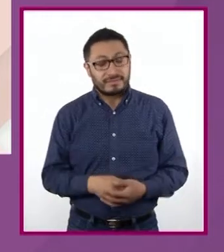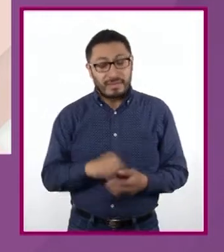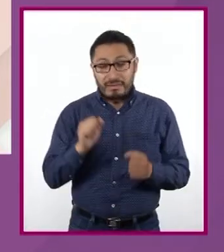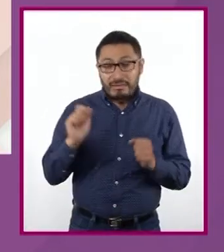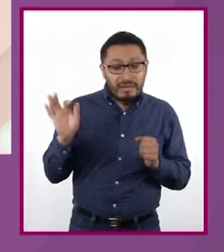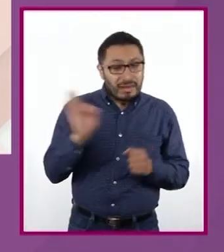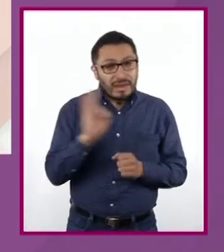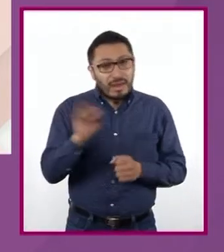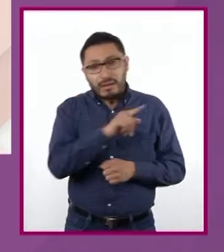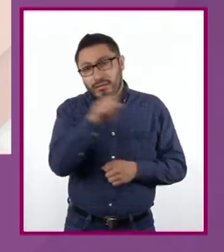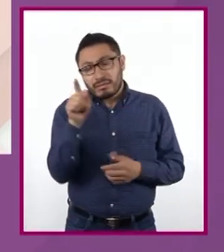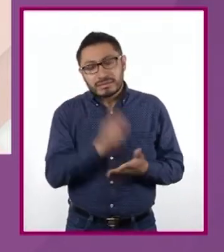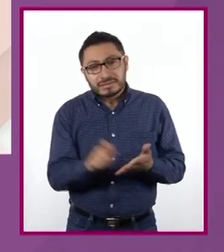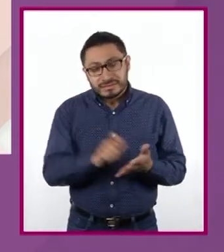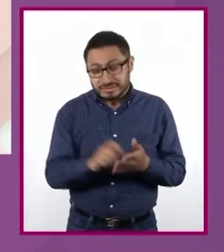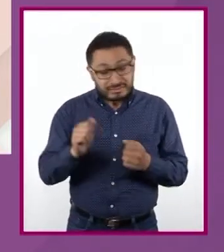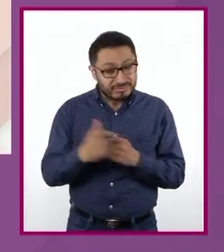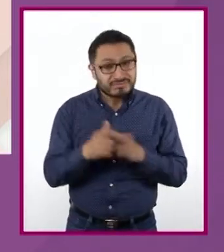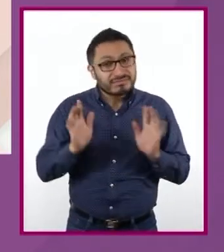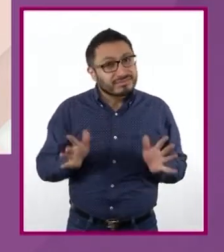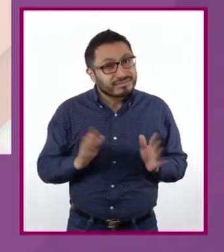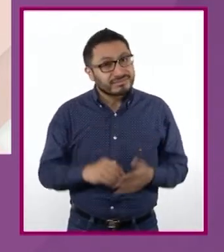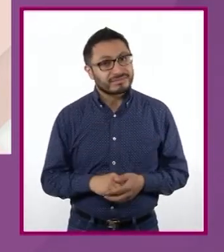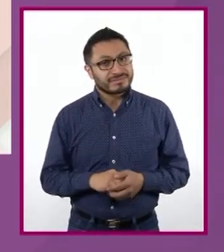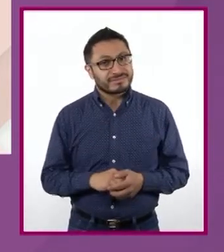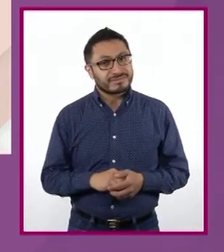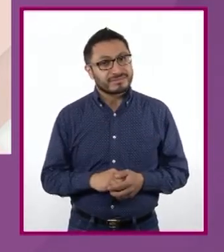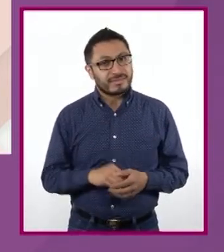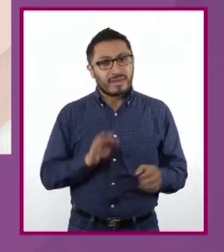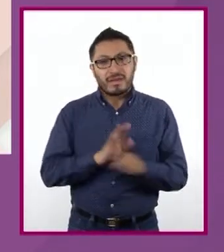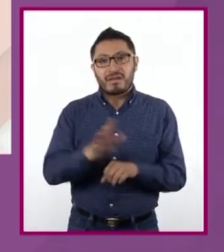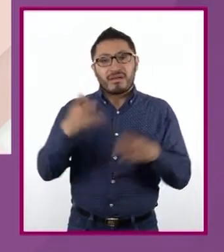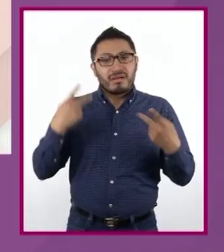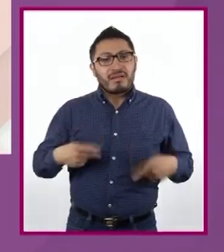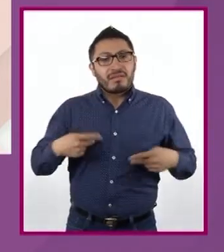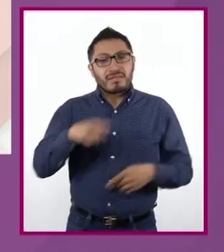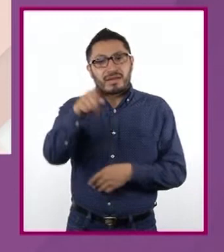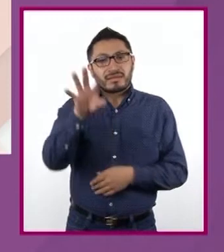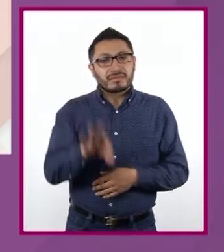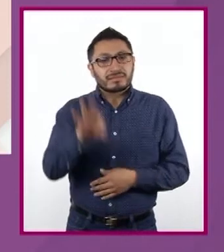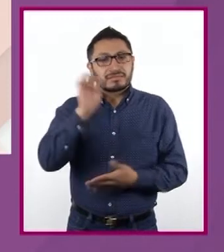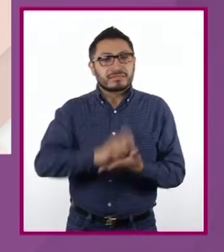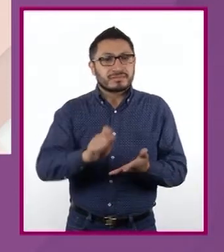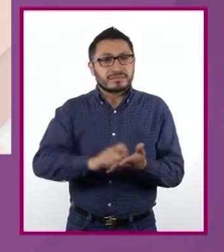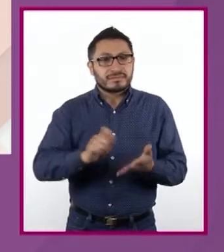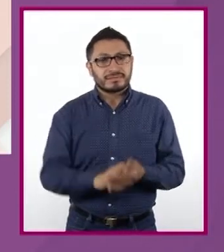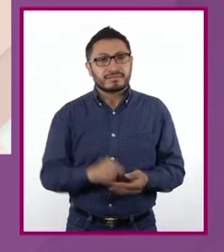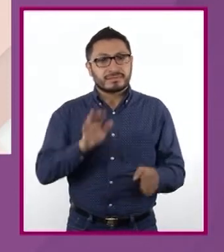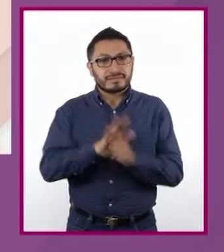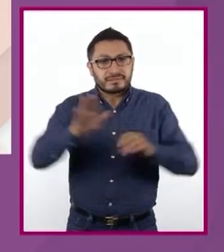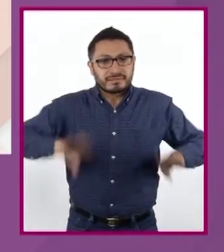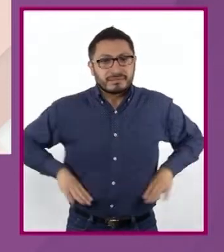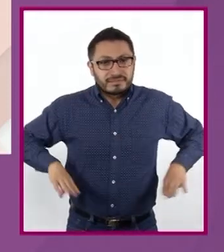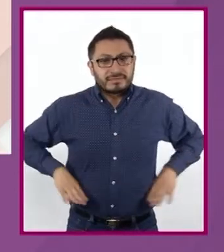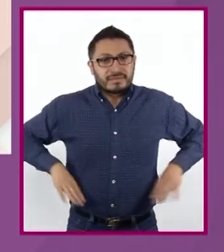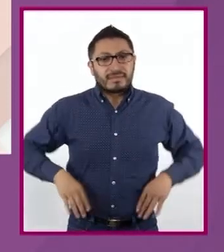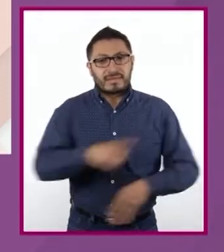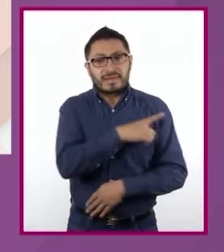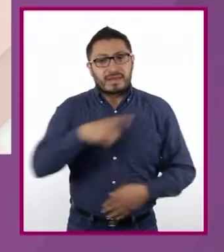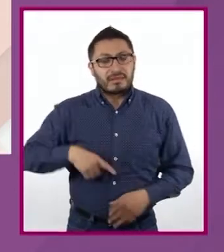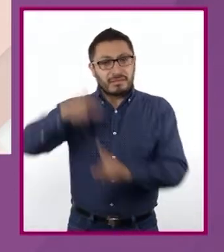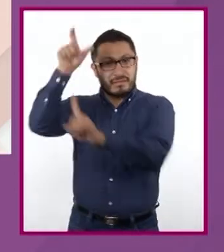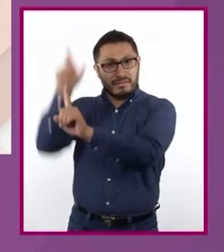¿alguna vez han escrito alguna biografía? ¿De qué personaje escribirían? ¿Qué características debe tener